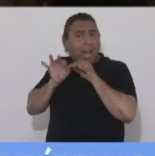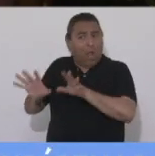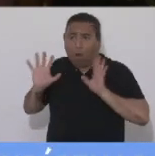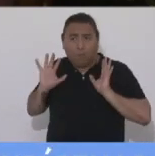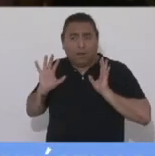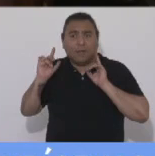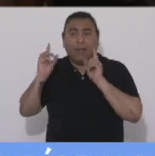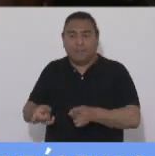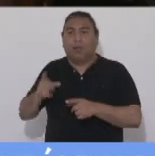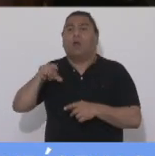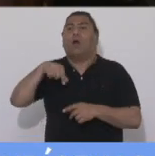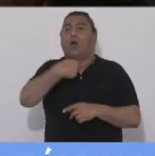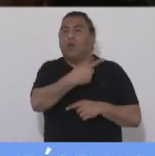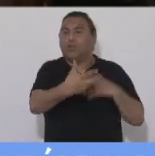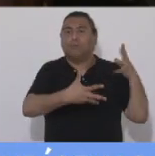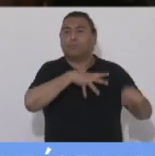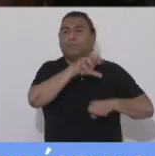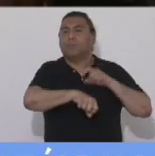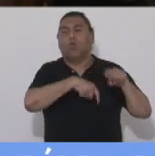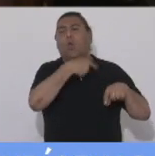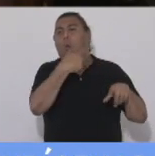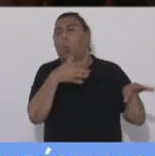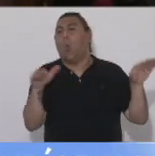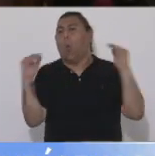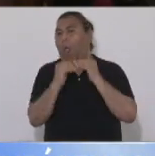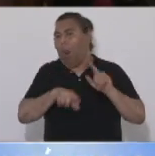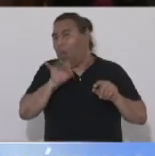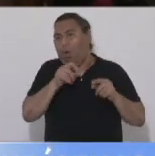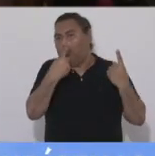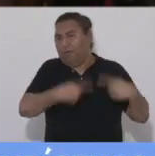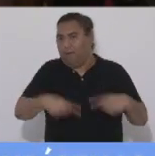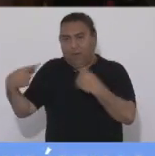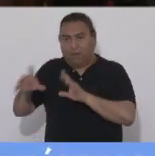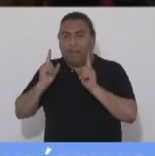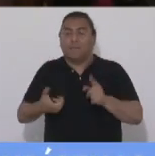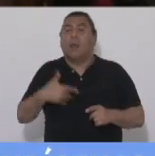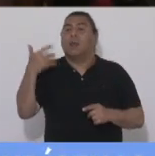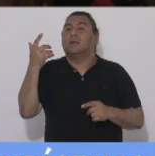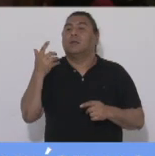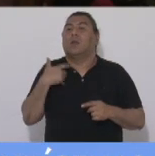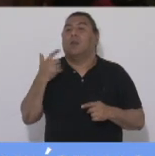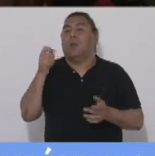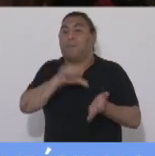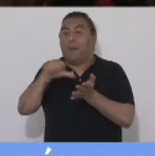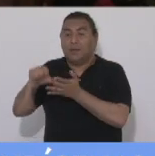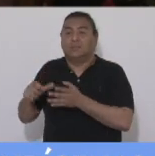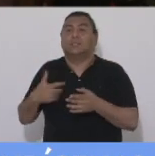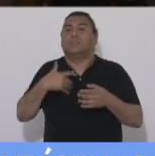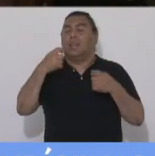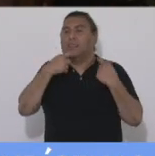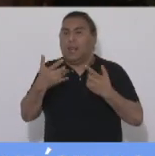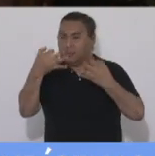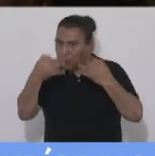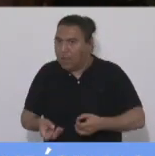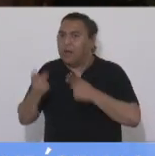como aquellos que hayan adquirido de otra forma. Los estados asegurarán el reconocimiento y